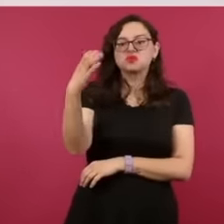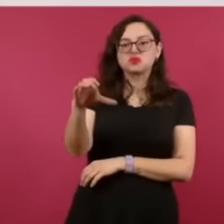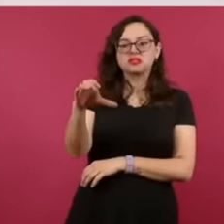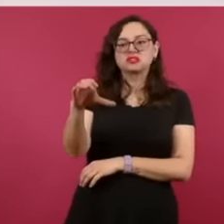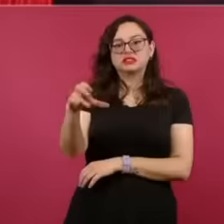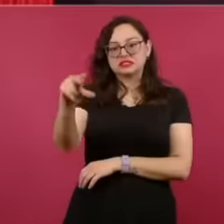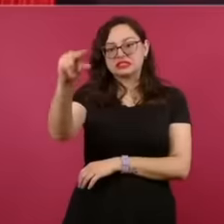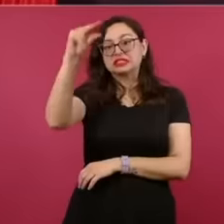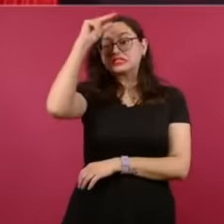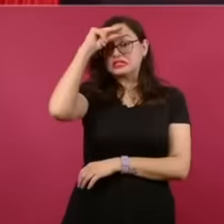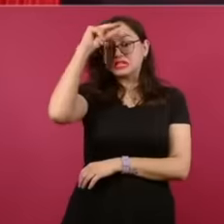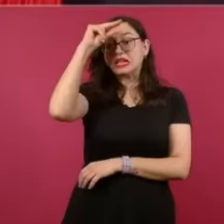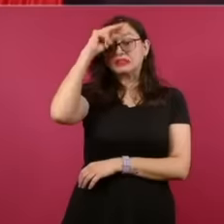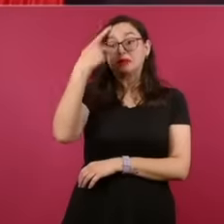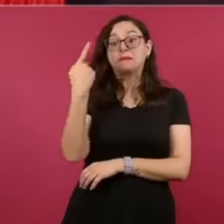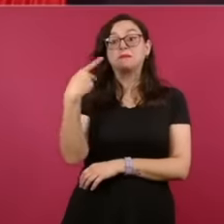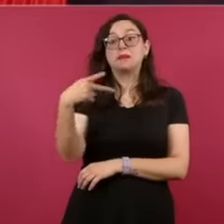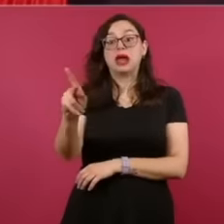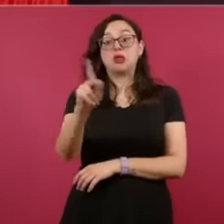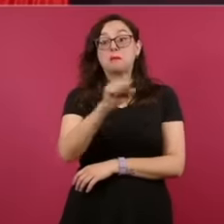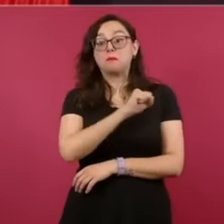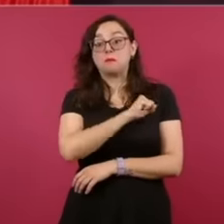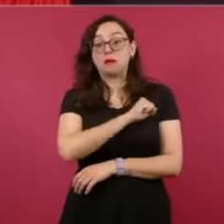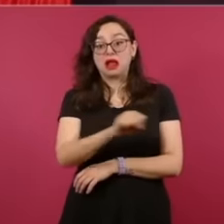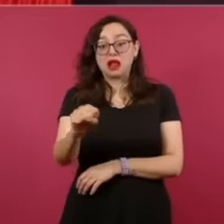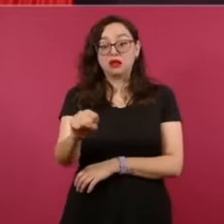inteligentes hasta para la maldad.